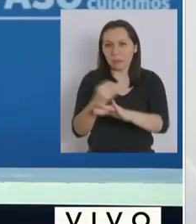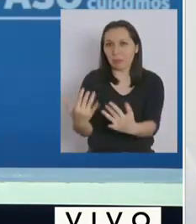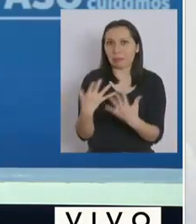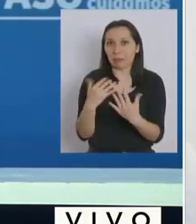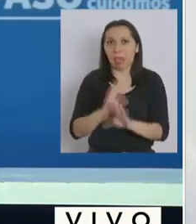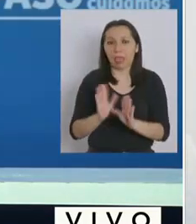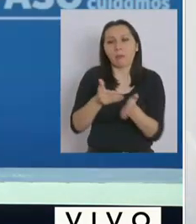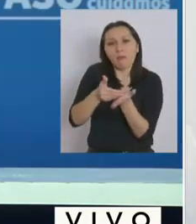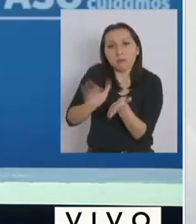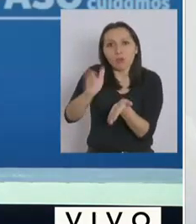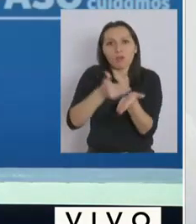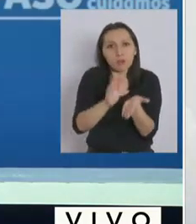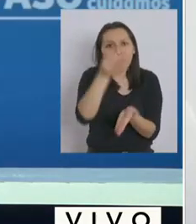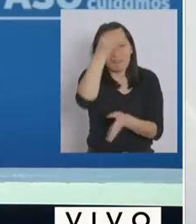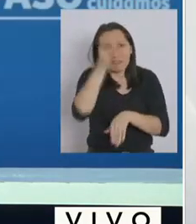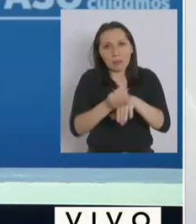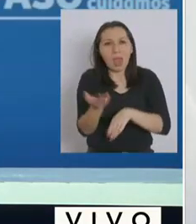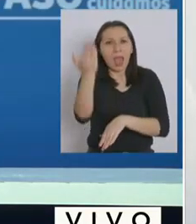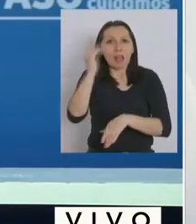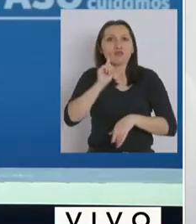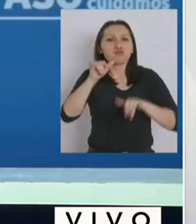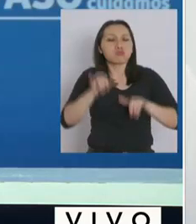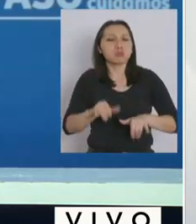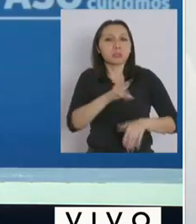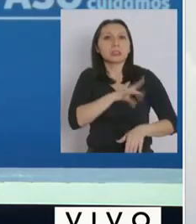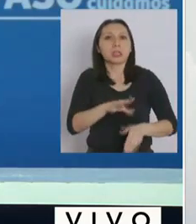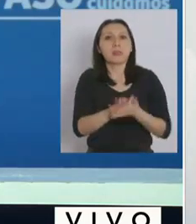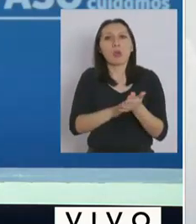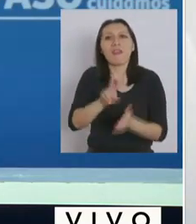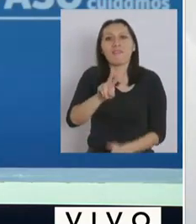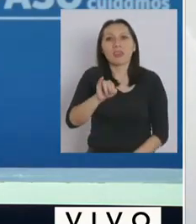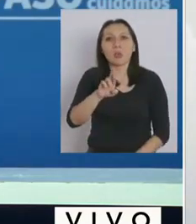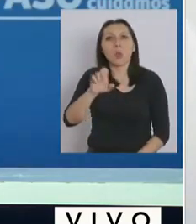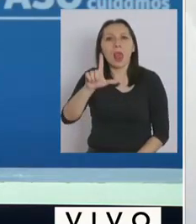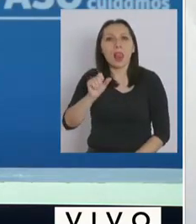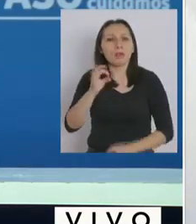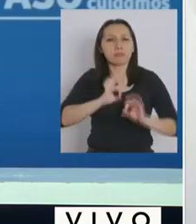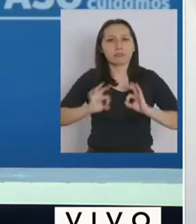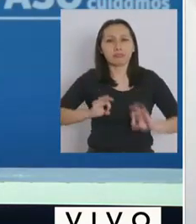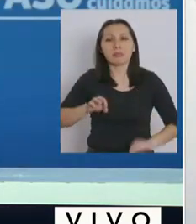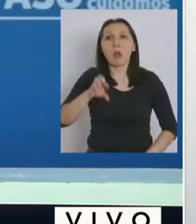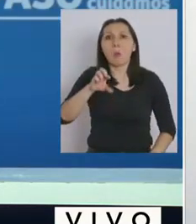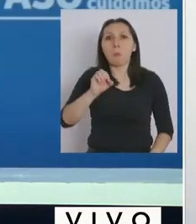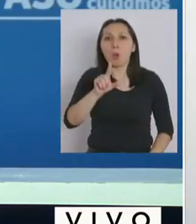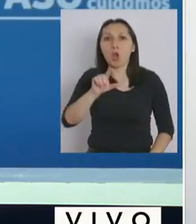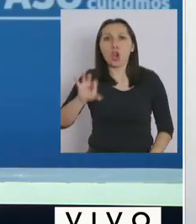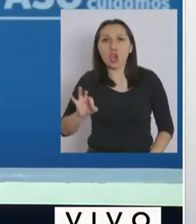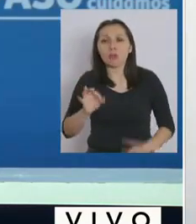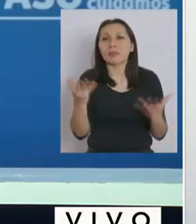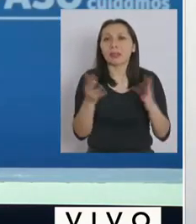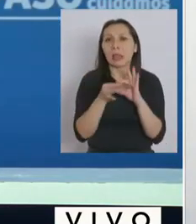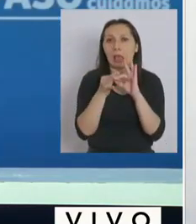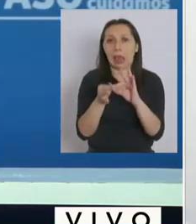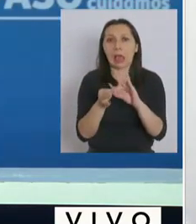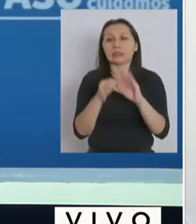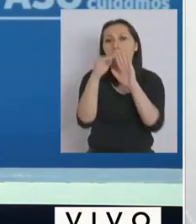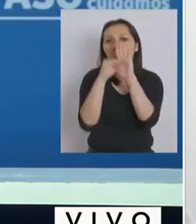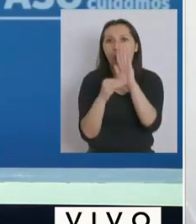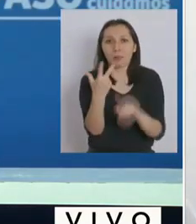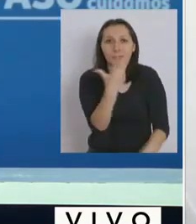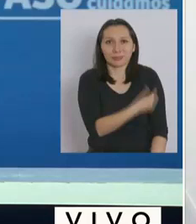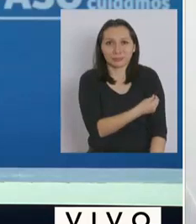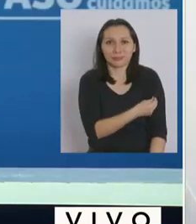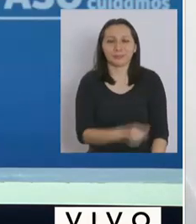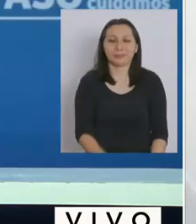para erradicar enfermedades que hemos tenido en Chile. Se ha erradicado la viruela, se ha erradicado la polio, gracias a los programas de vacunación.